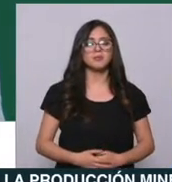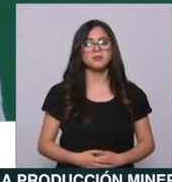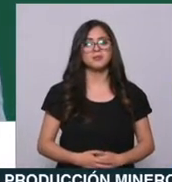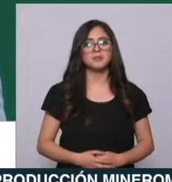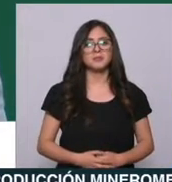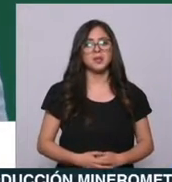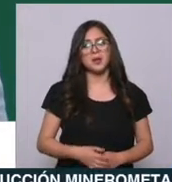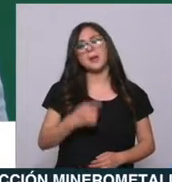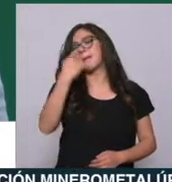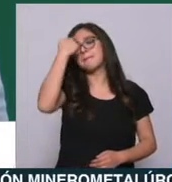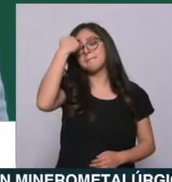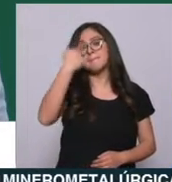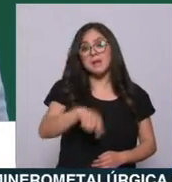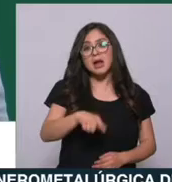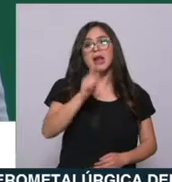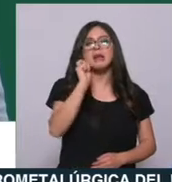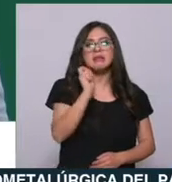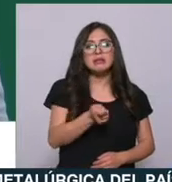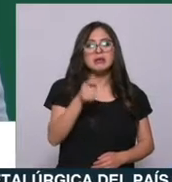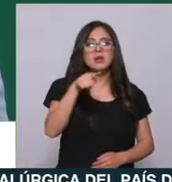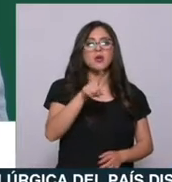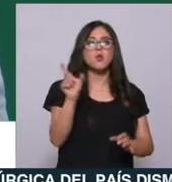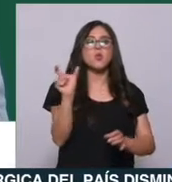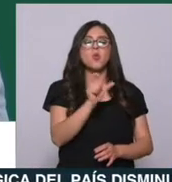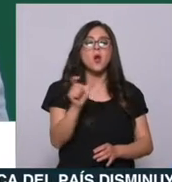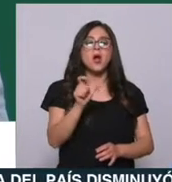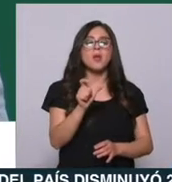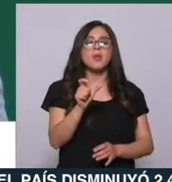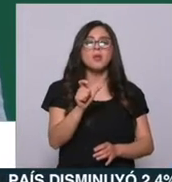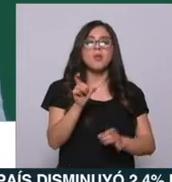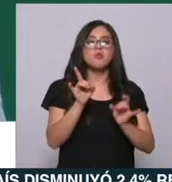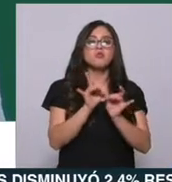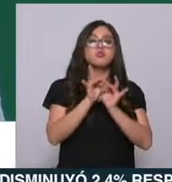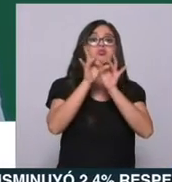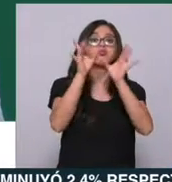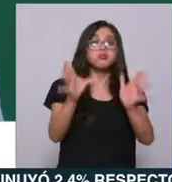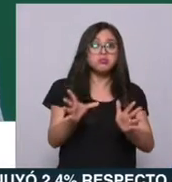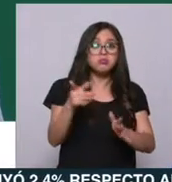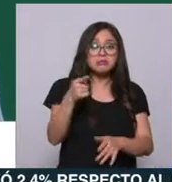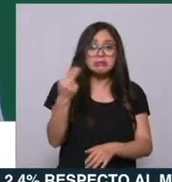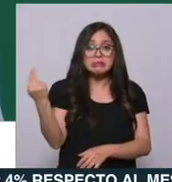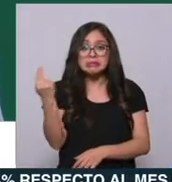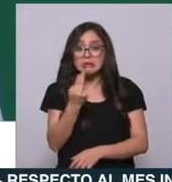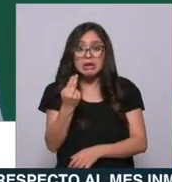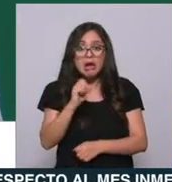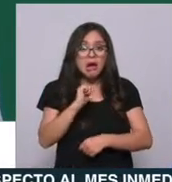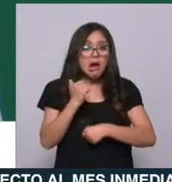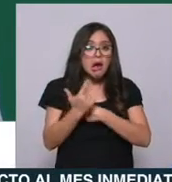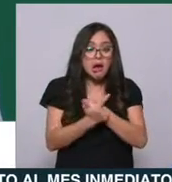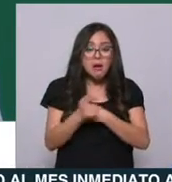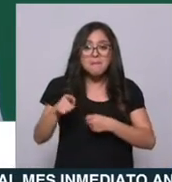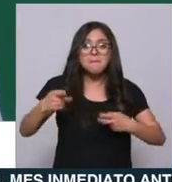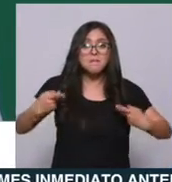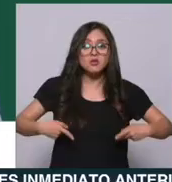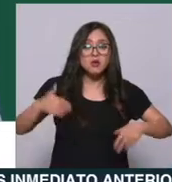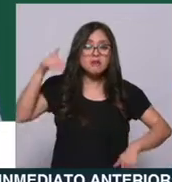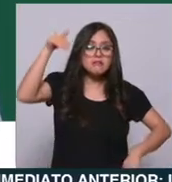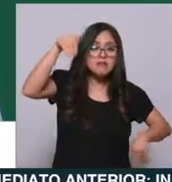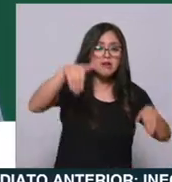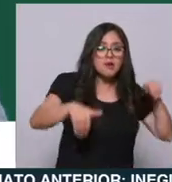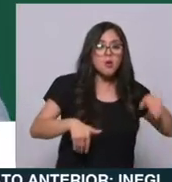para hacer en este caso frente, en caso fortuito, que quien sepa nadar pueda